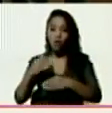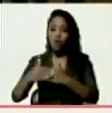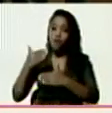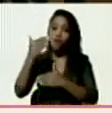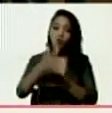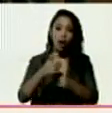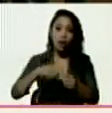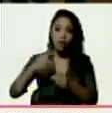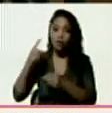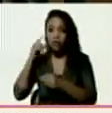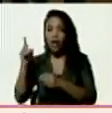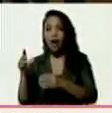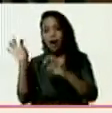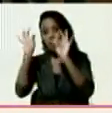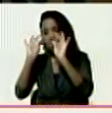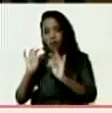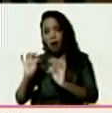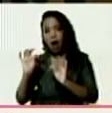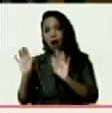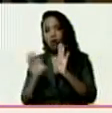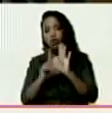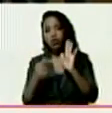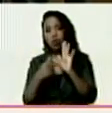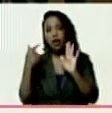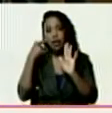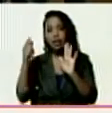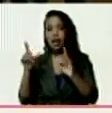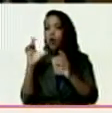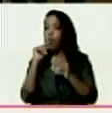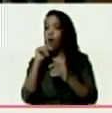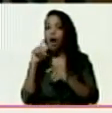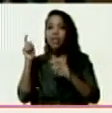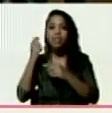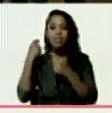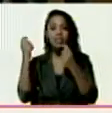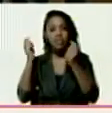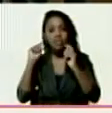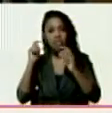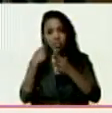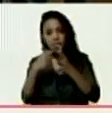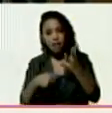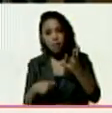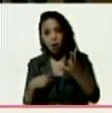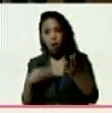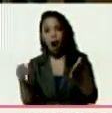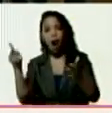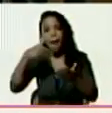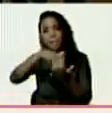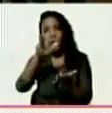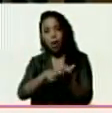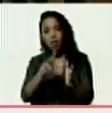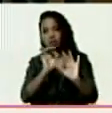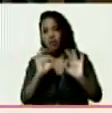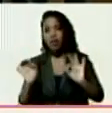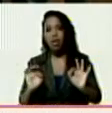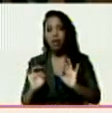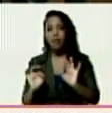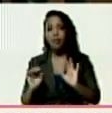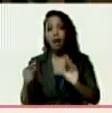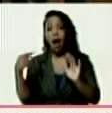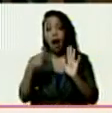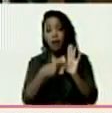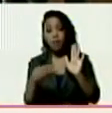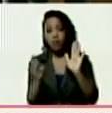del mecanismo constitucional no tiene ningún tipo de validez. Allí queda establecido el mecanismo constitucional,